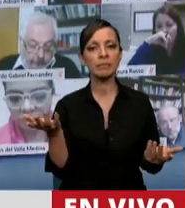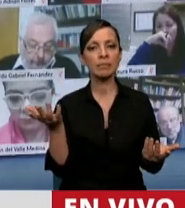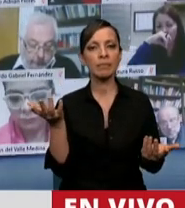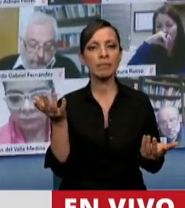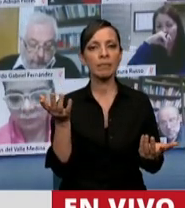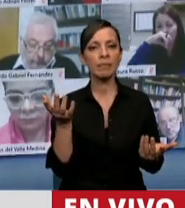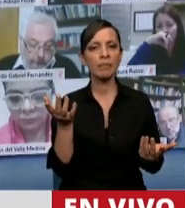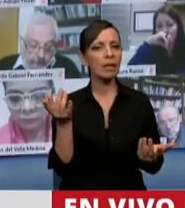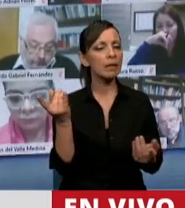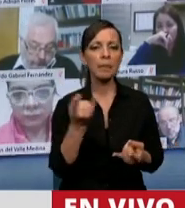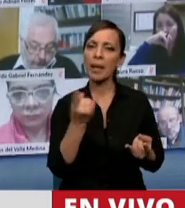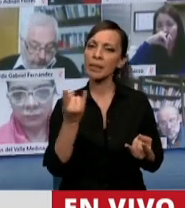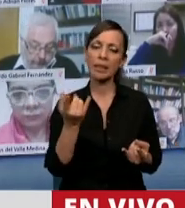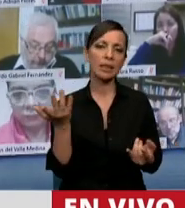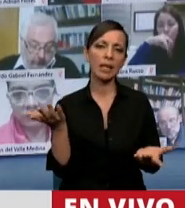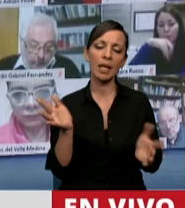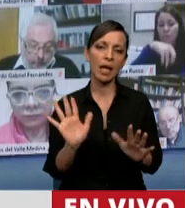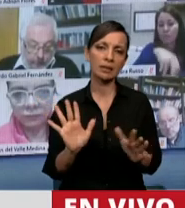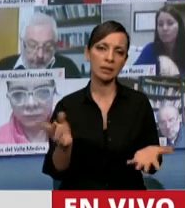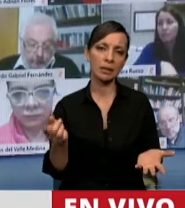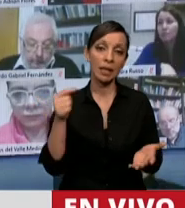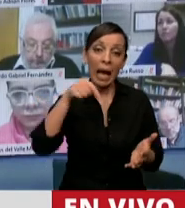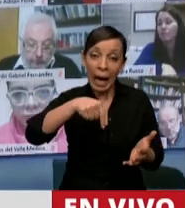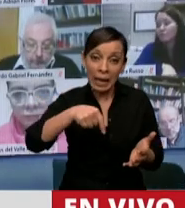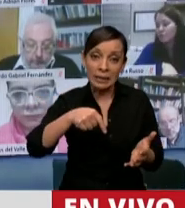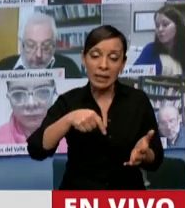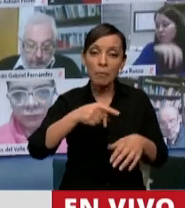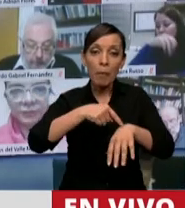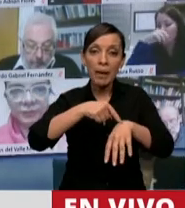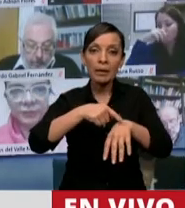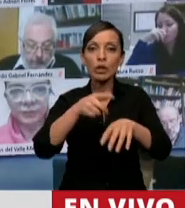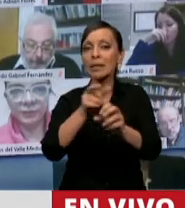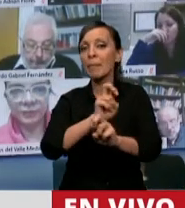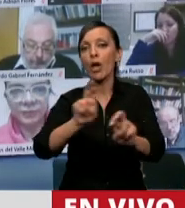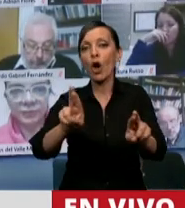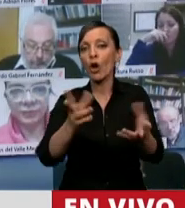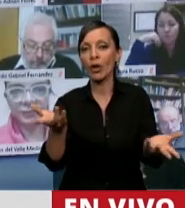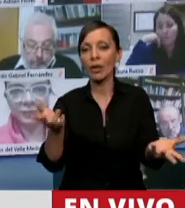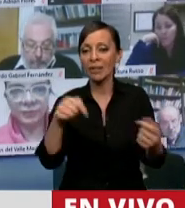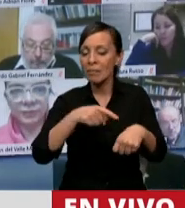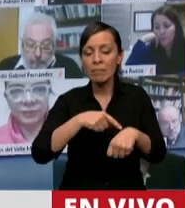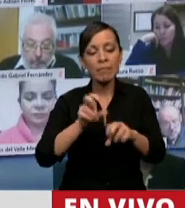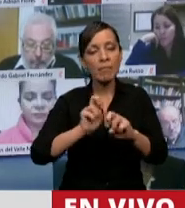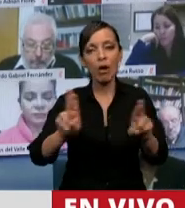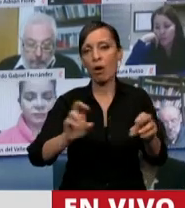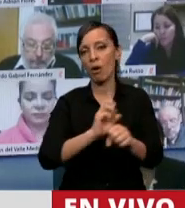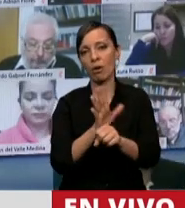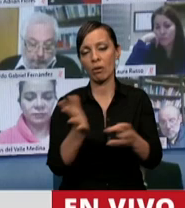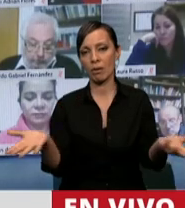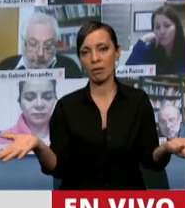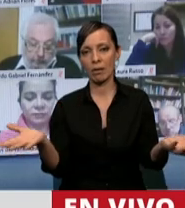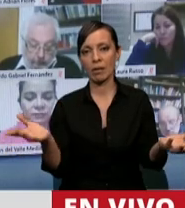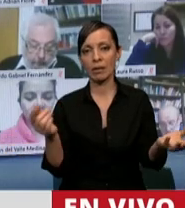no es verdad este es el peor momento de la pandemia en nuestra